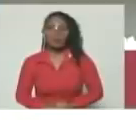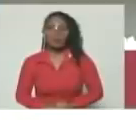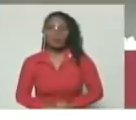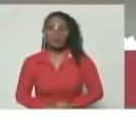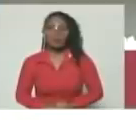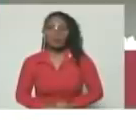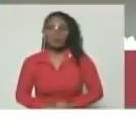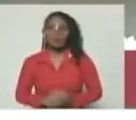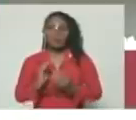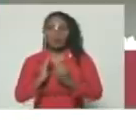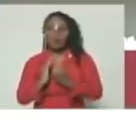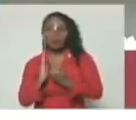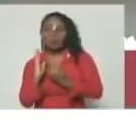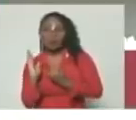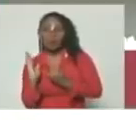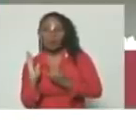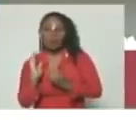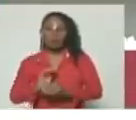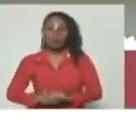A su lado